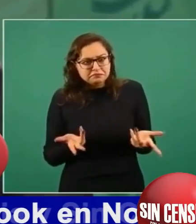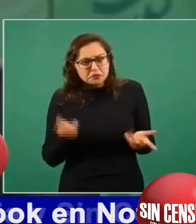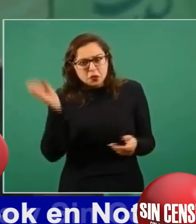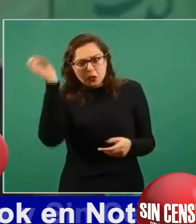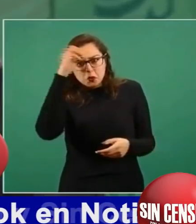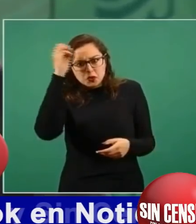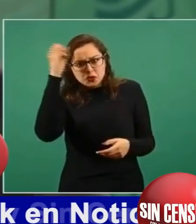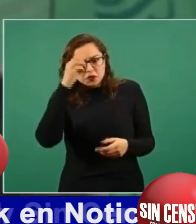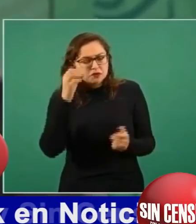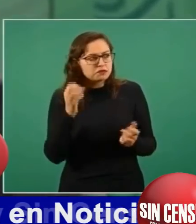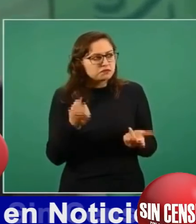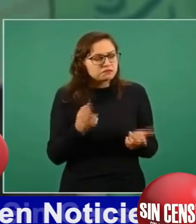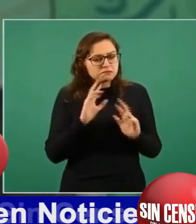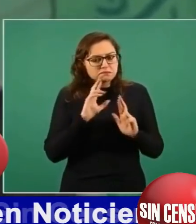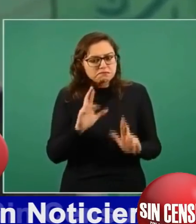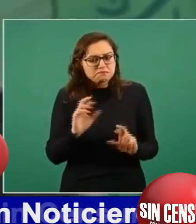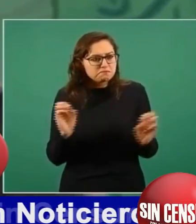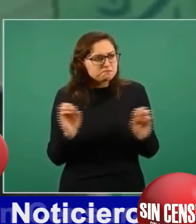tiene,